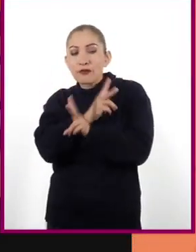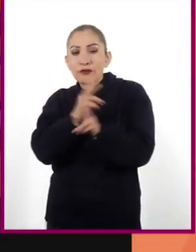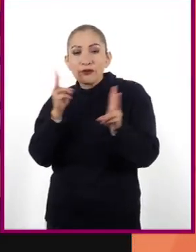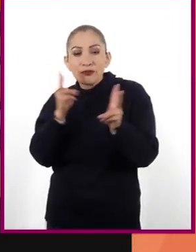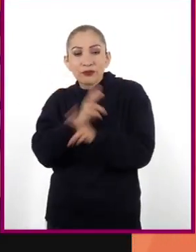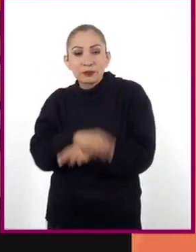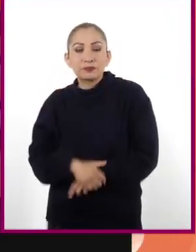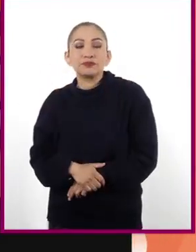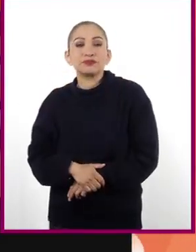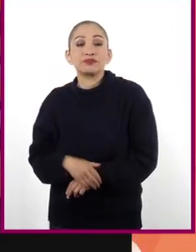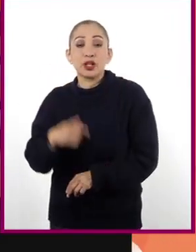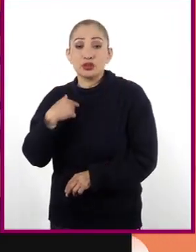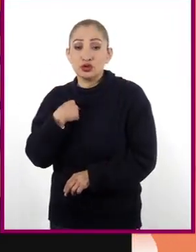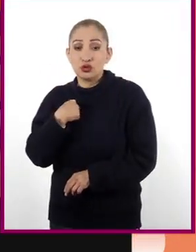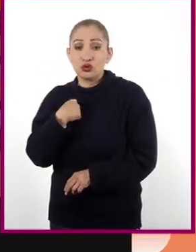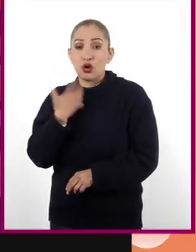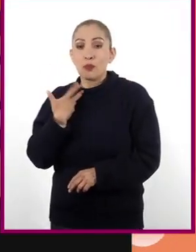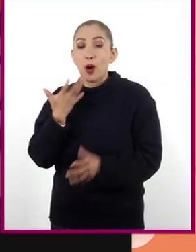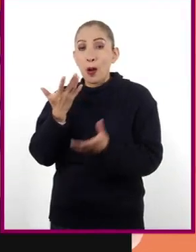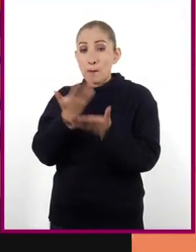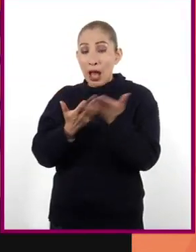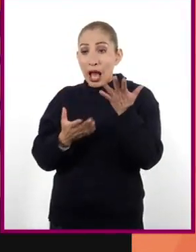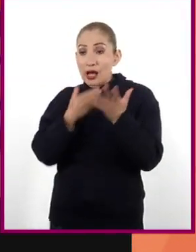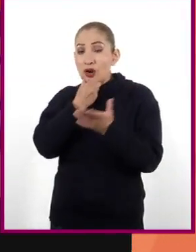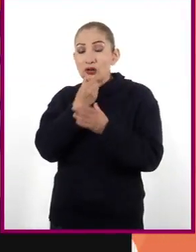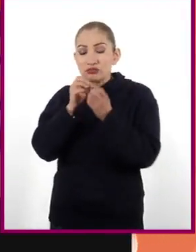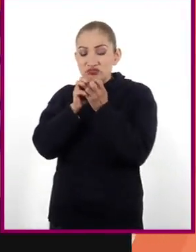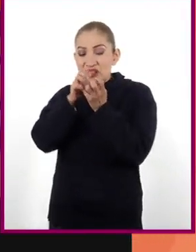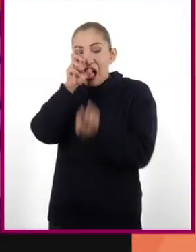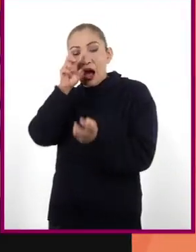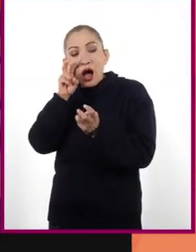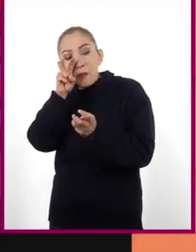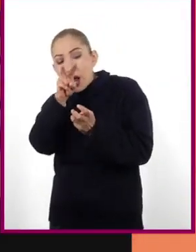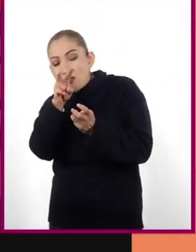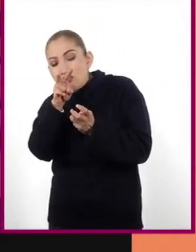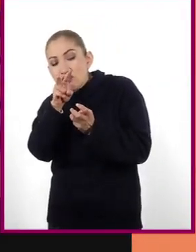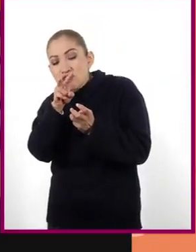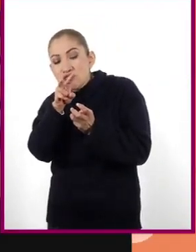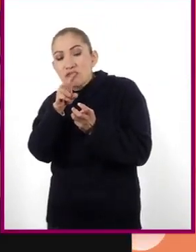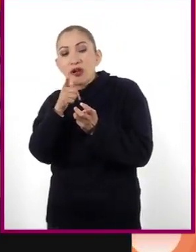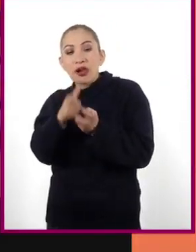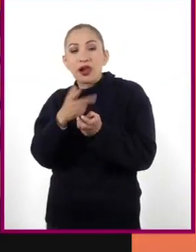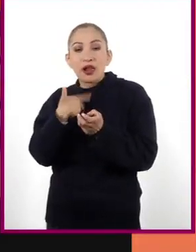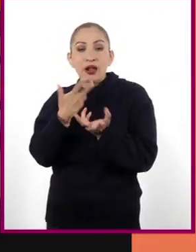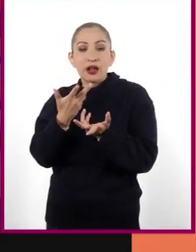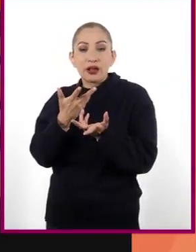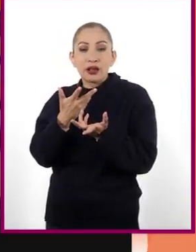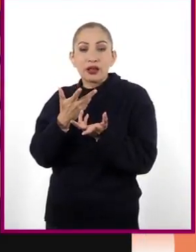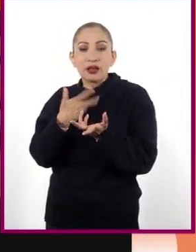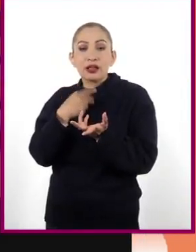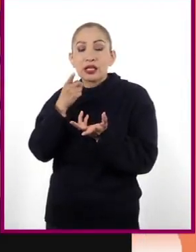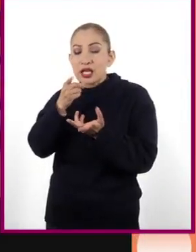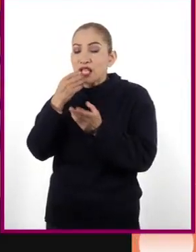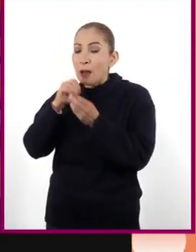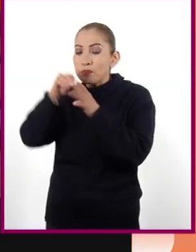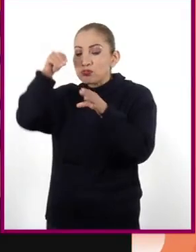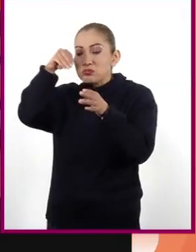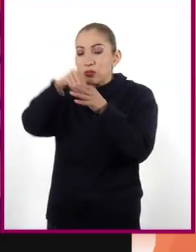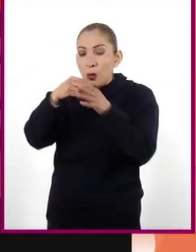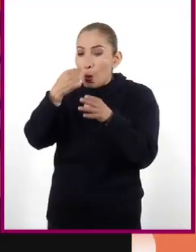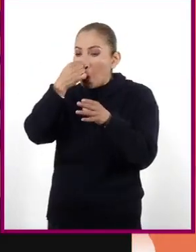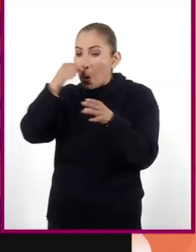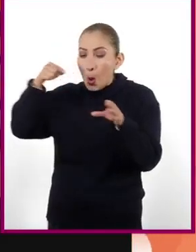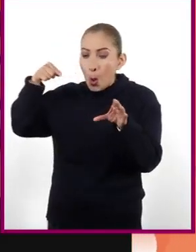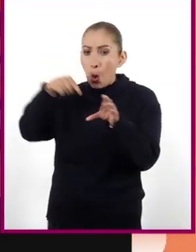nabo. Haciéndome con las manos, abríame la boca más de su derecho, y desatentadamente metía su